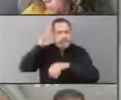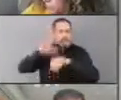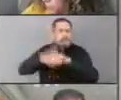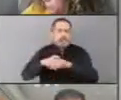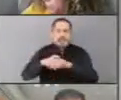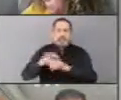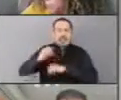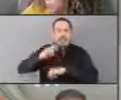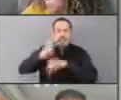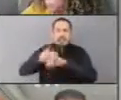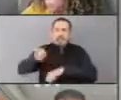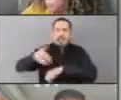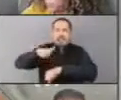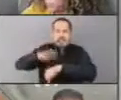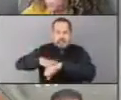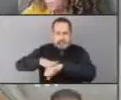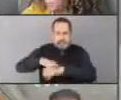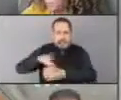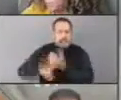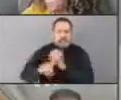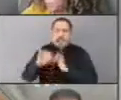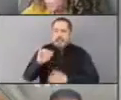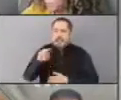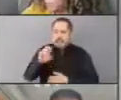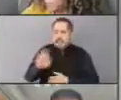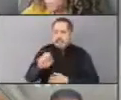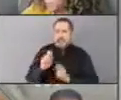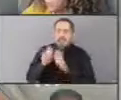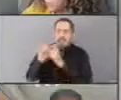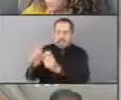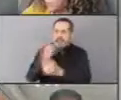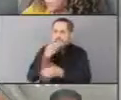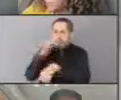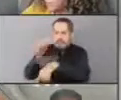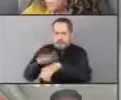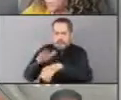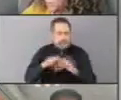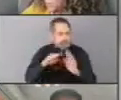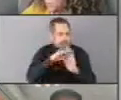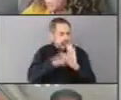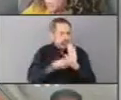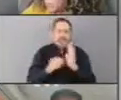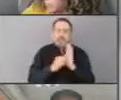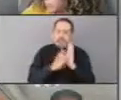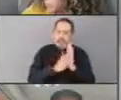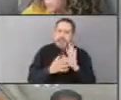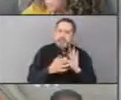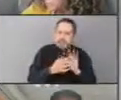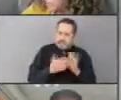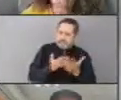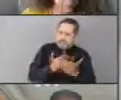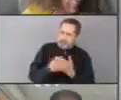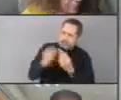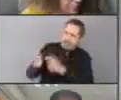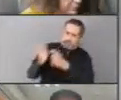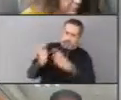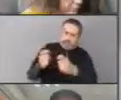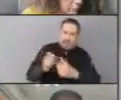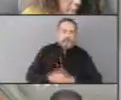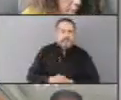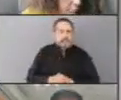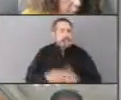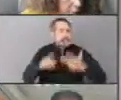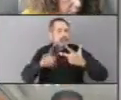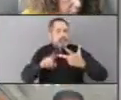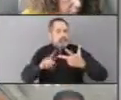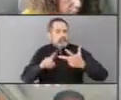de Administración del Instituto Nacional Electoral de conformidad con lo establecido en esta resolución. Octavo,